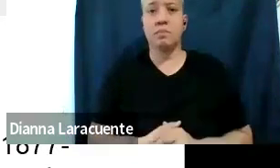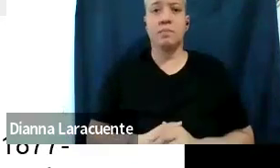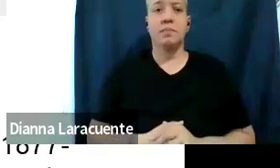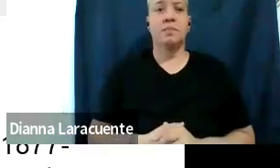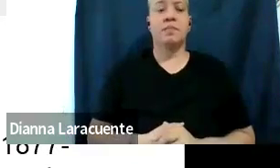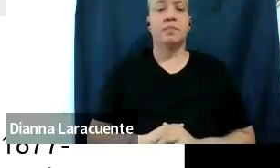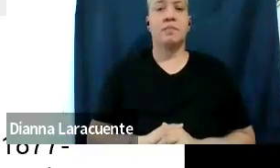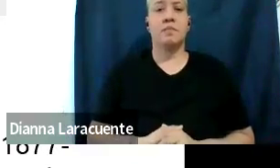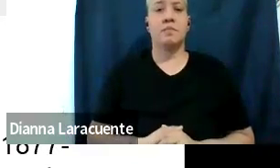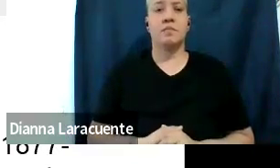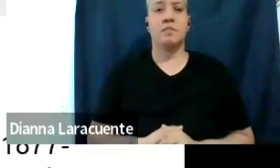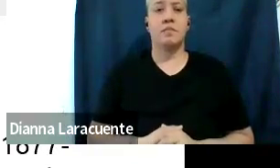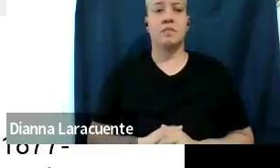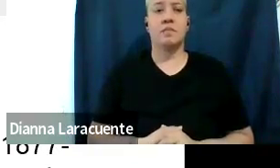la